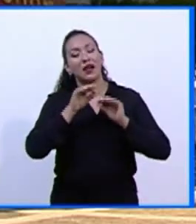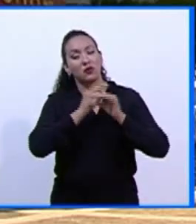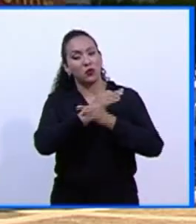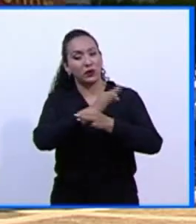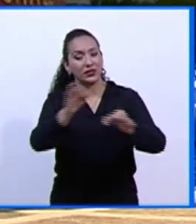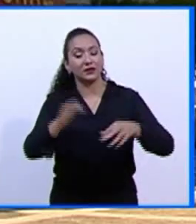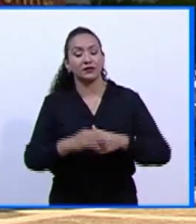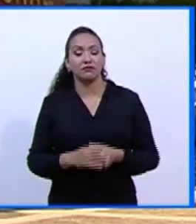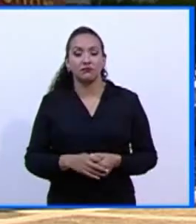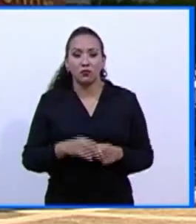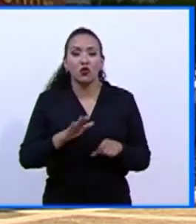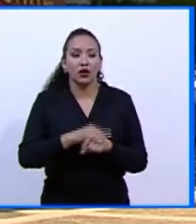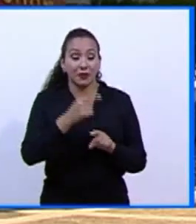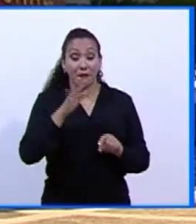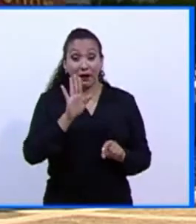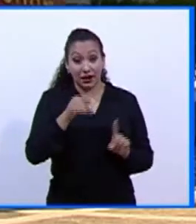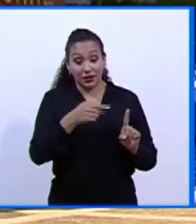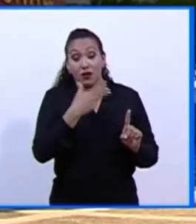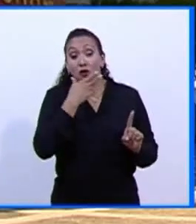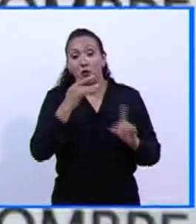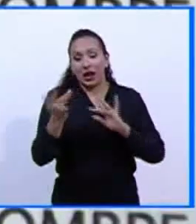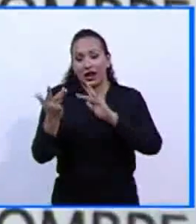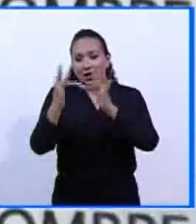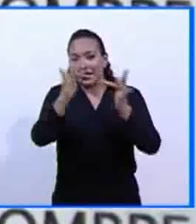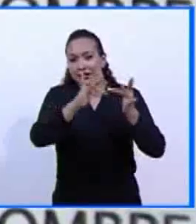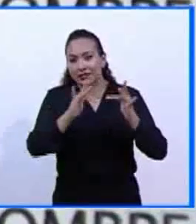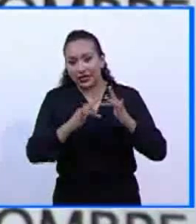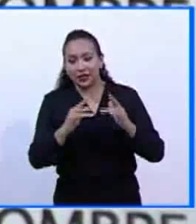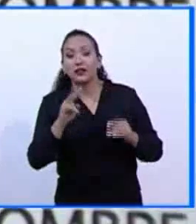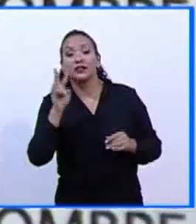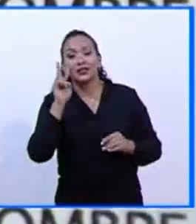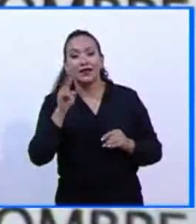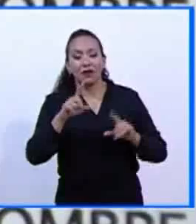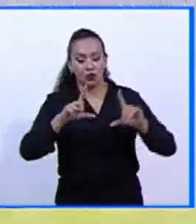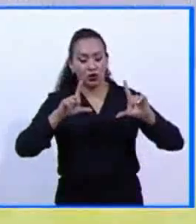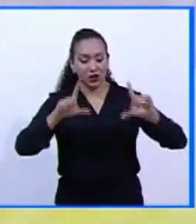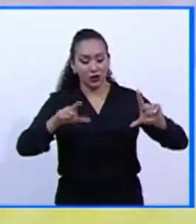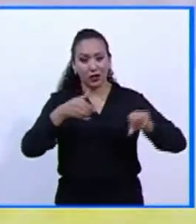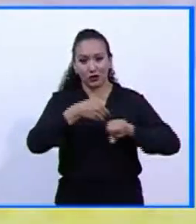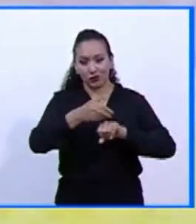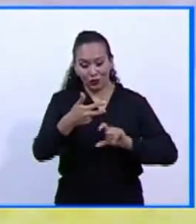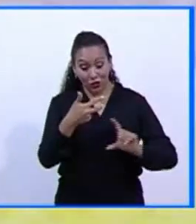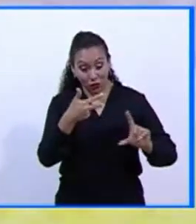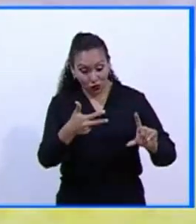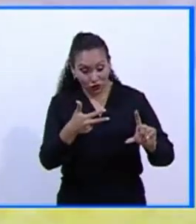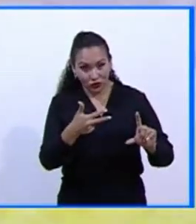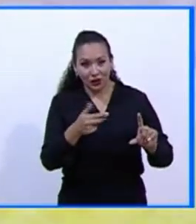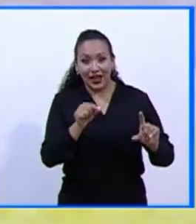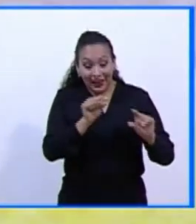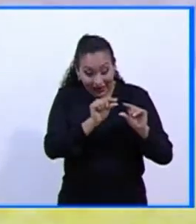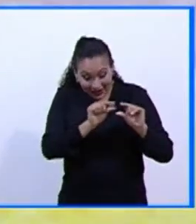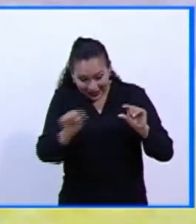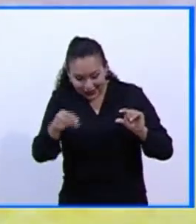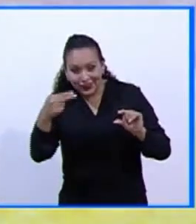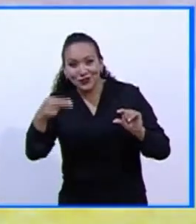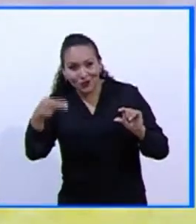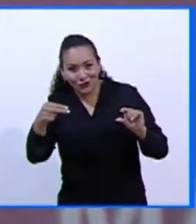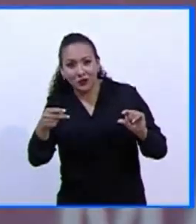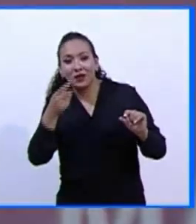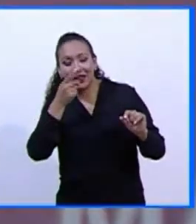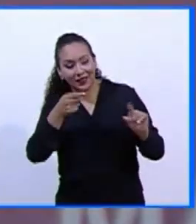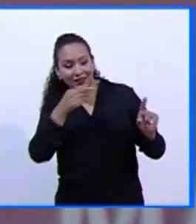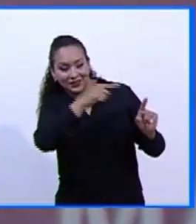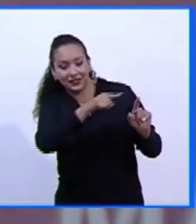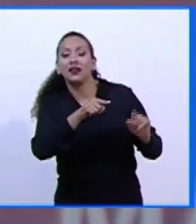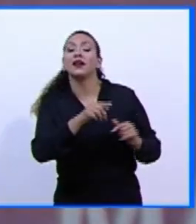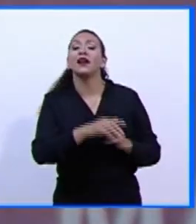denunciada que difundió en sus redes sociales, en la que aparecía una boleta y el número 8, que es con el que se le identificaba en la lista